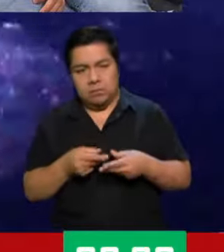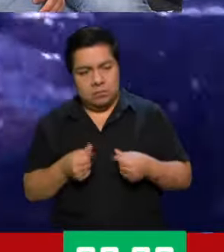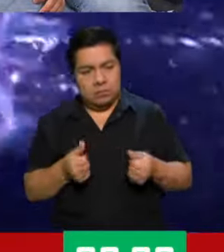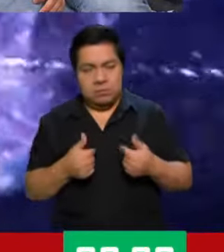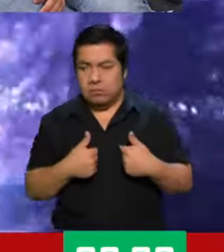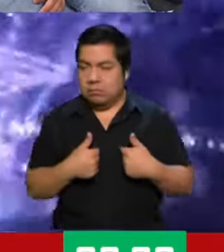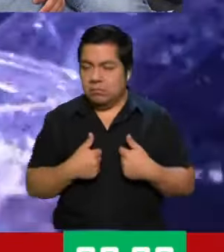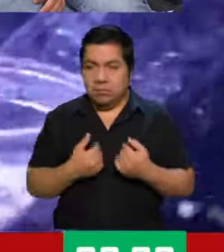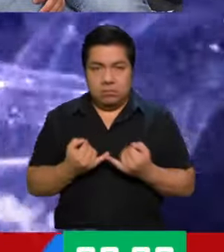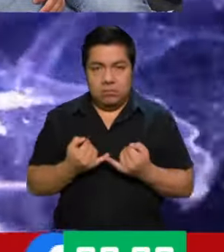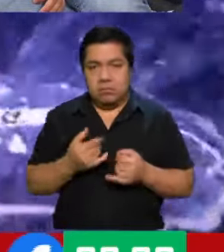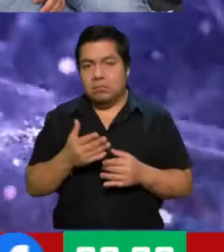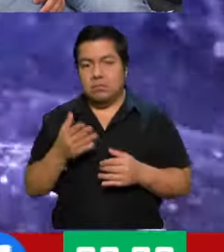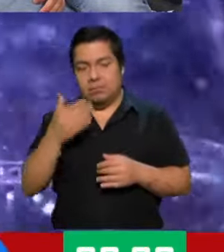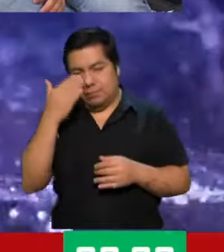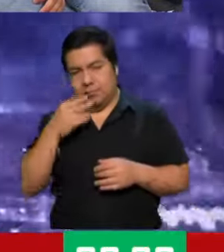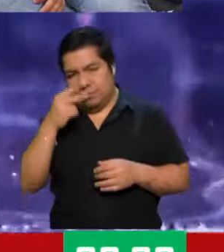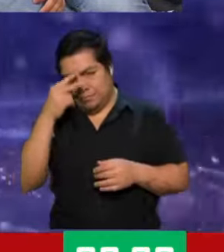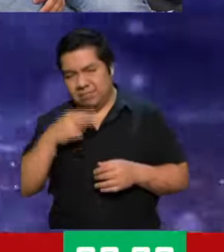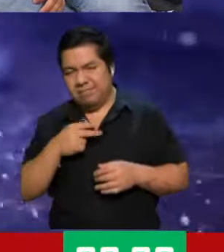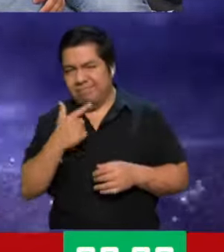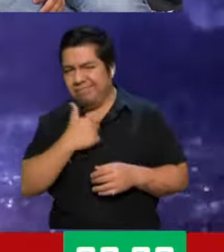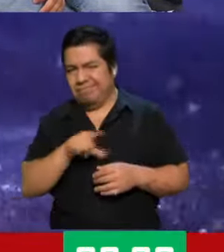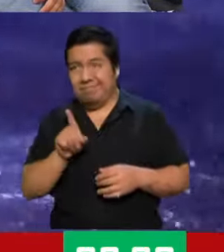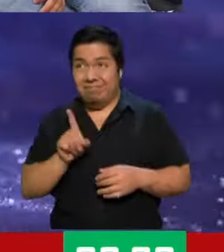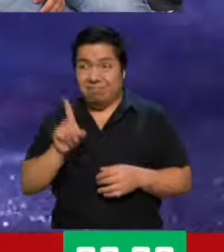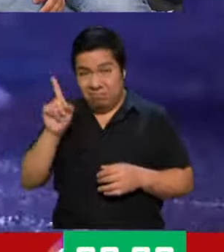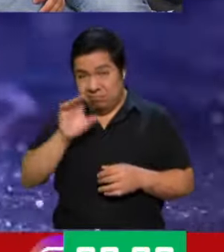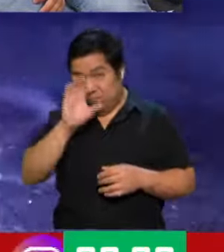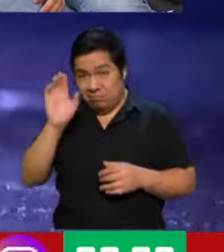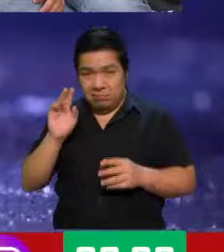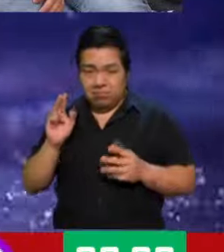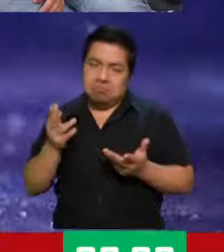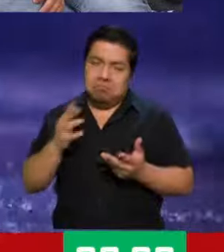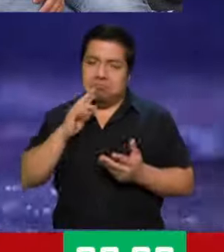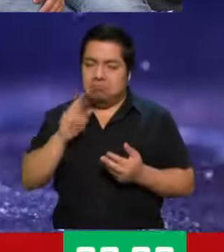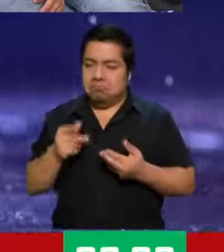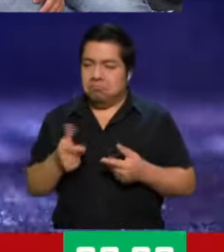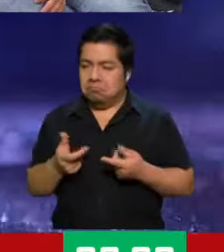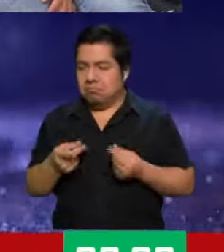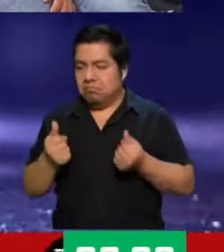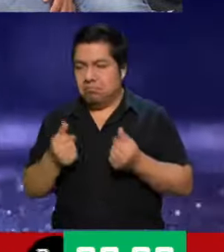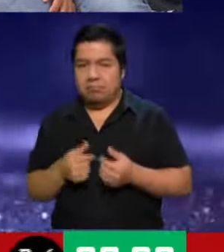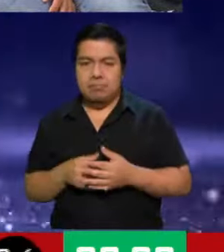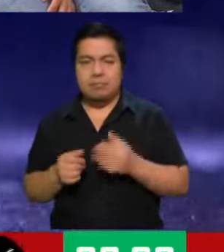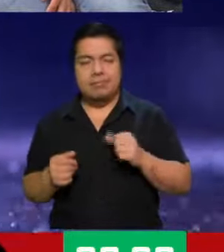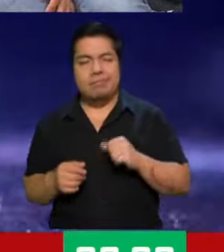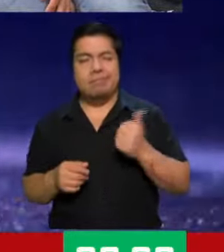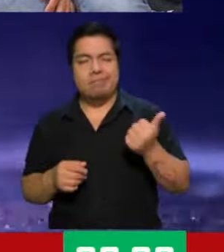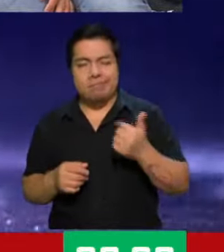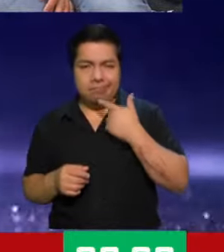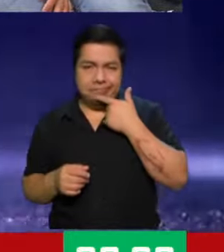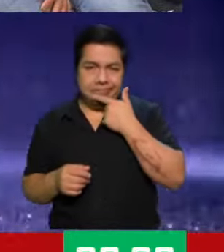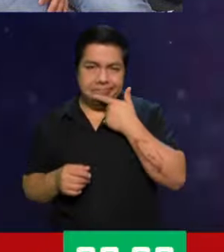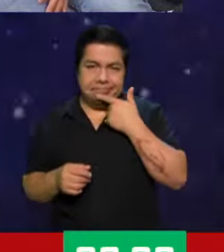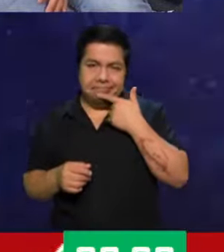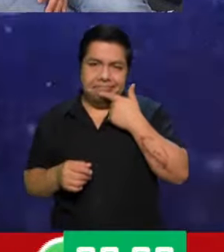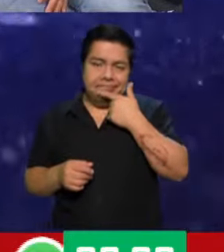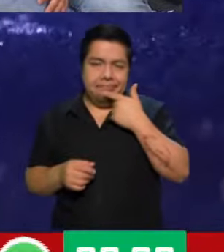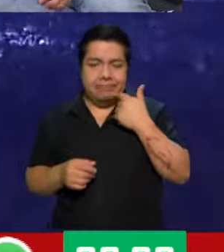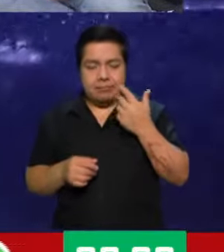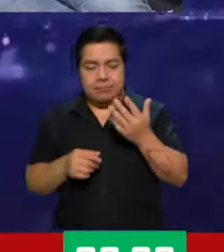les dije que no me gusta que los mexicanos vayan al espacio. Si van, por lo menos que gasten dinero. A ver, otro pro. De todas formas, como les